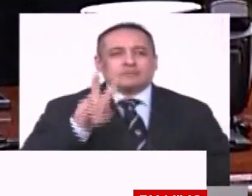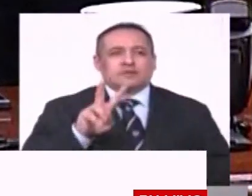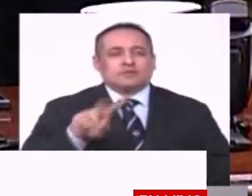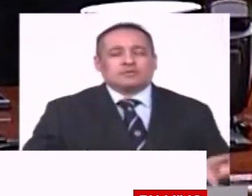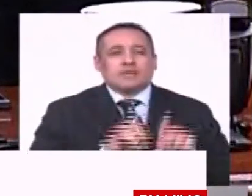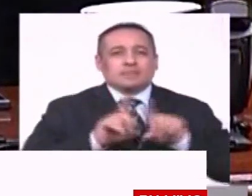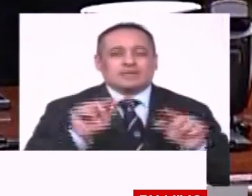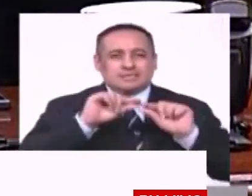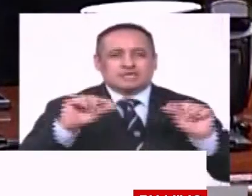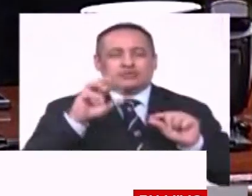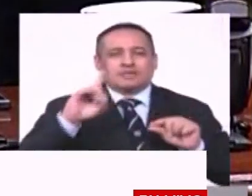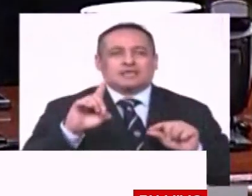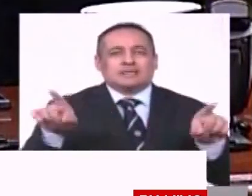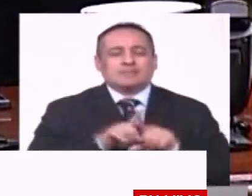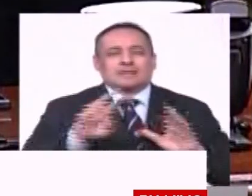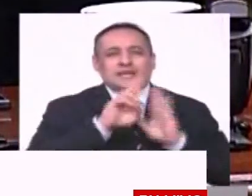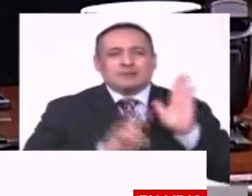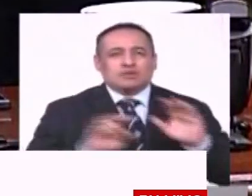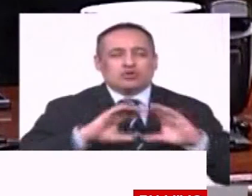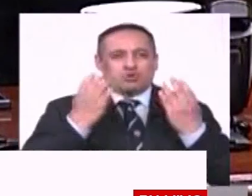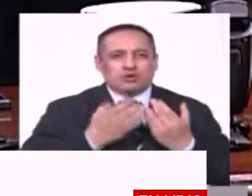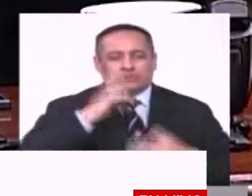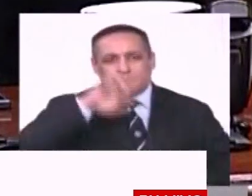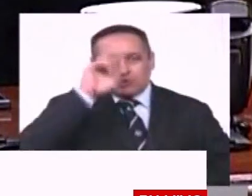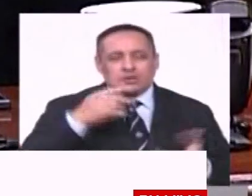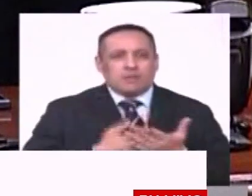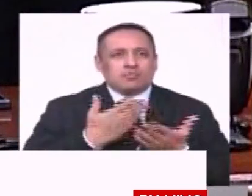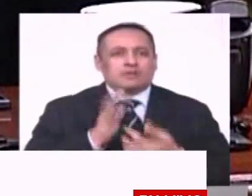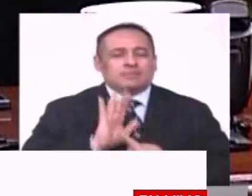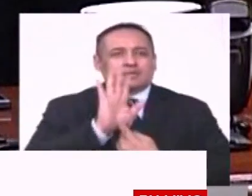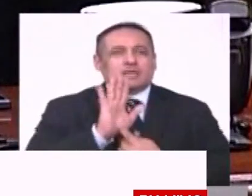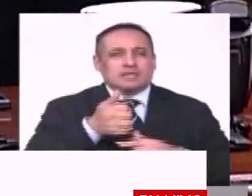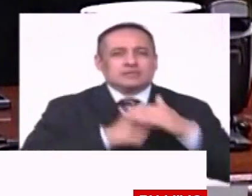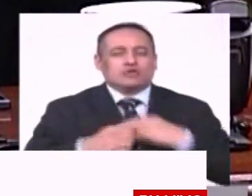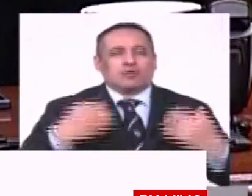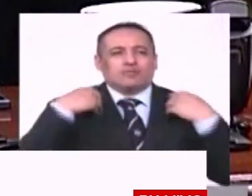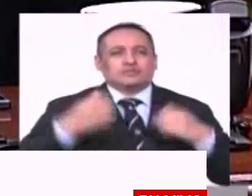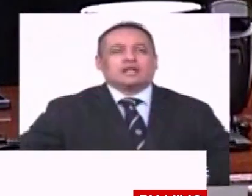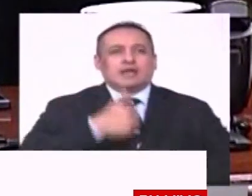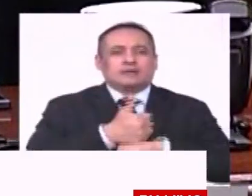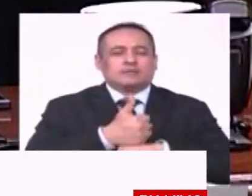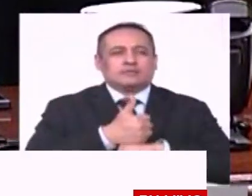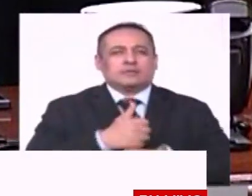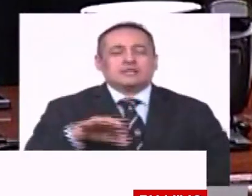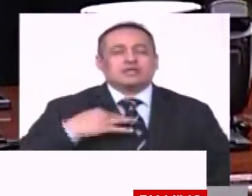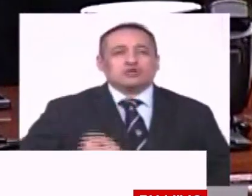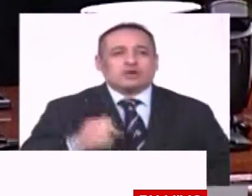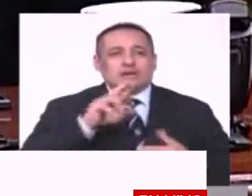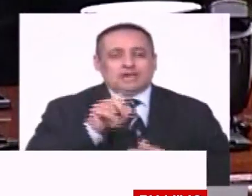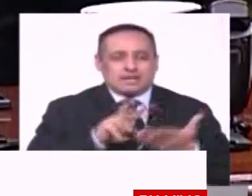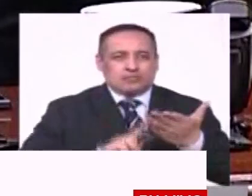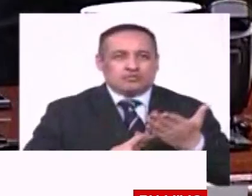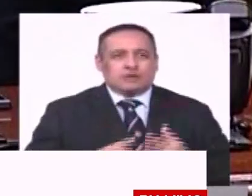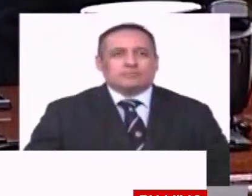Escuchemos. Inciso D del reglamento del Congreso y a la propuesta presentada en la oficialía mayor. Señor relator de